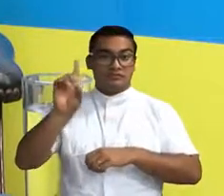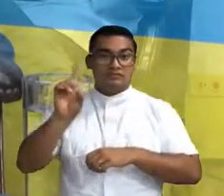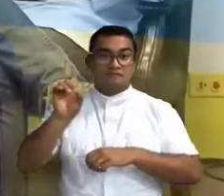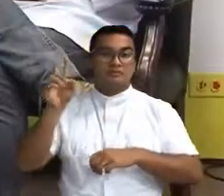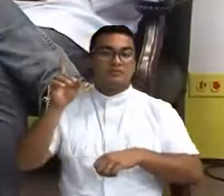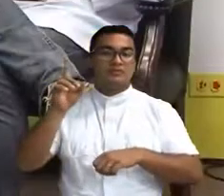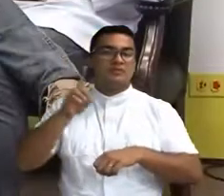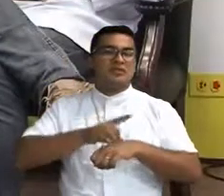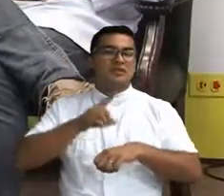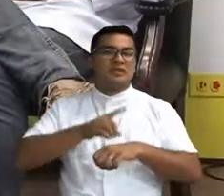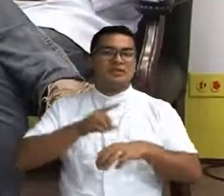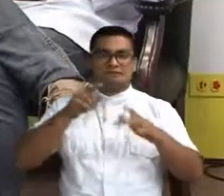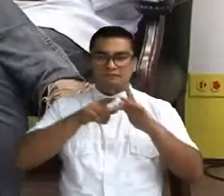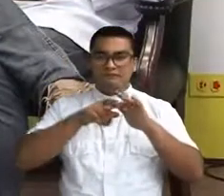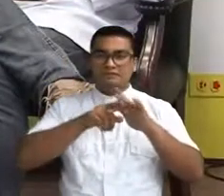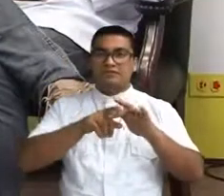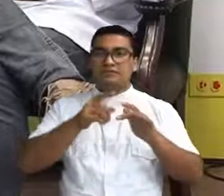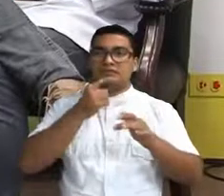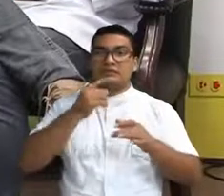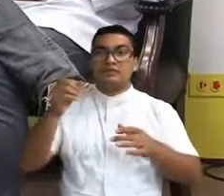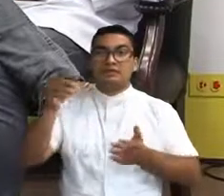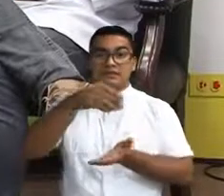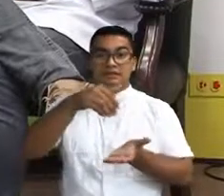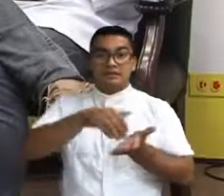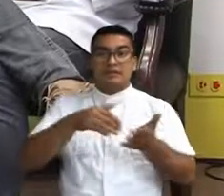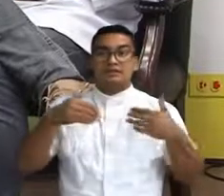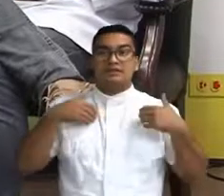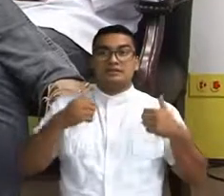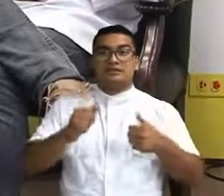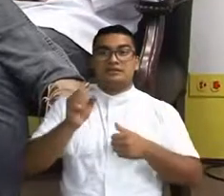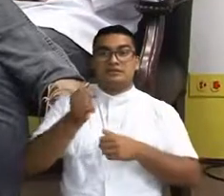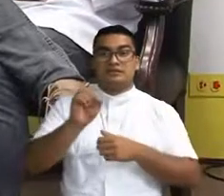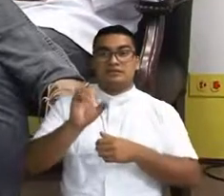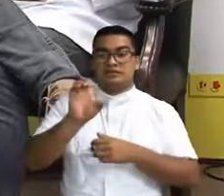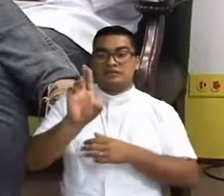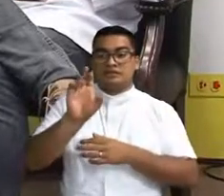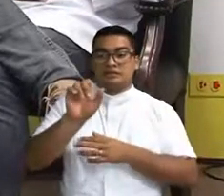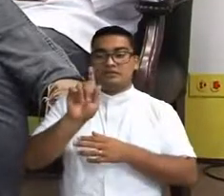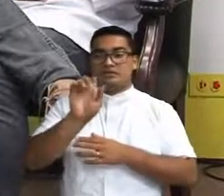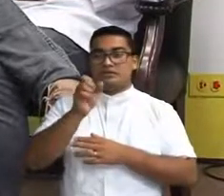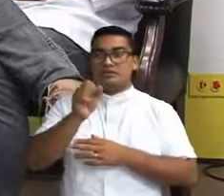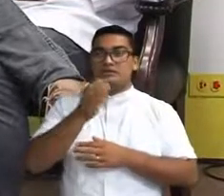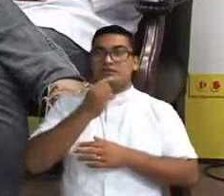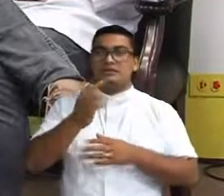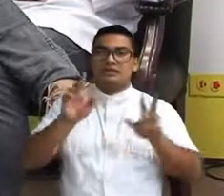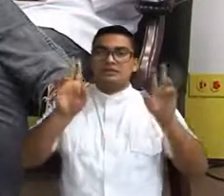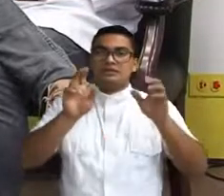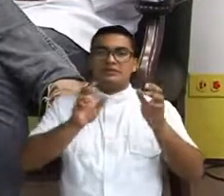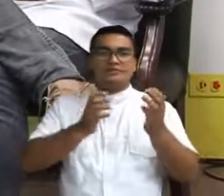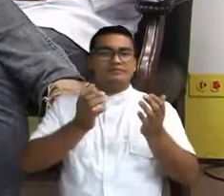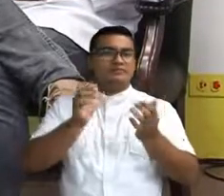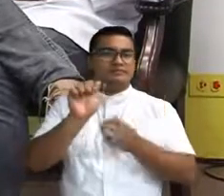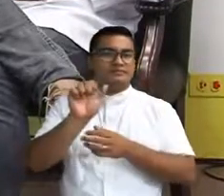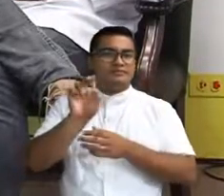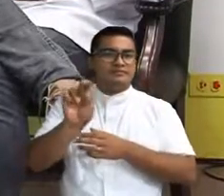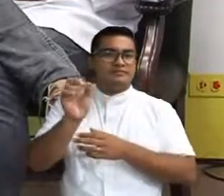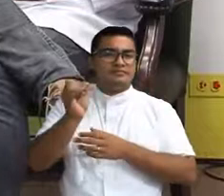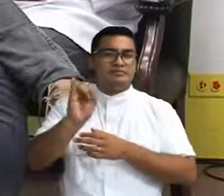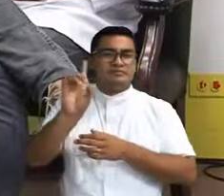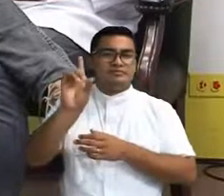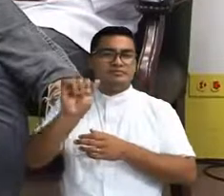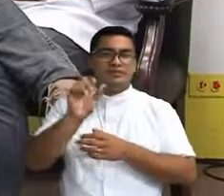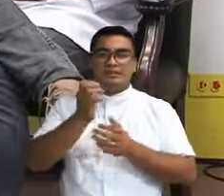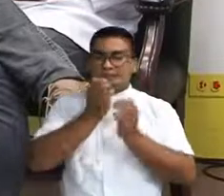del Centro de Salud Sócrates Flores. Estamos abordando el tema de trastorno de la ansiedad. Doctor, usted nos hablaba